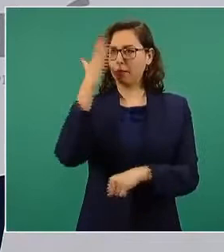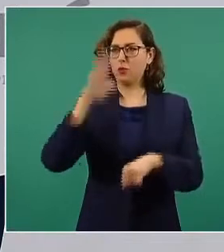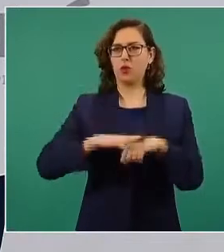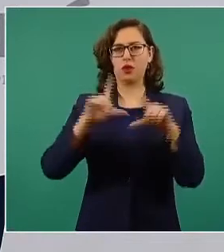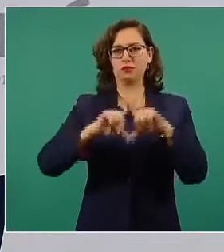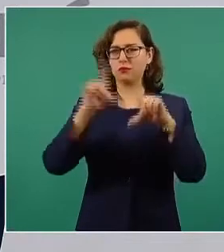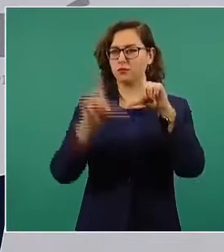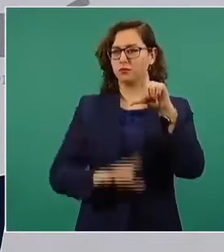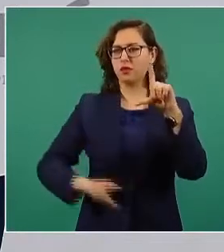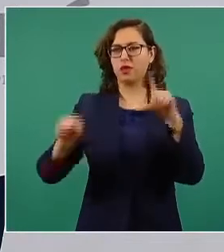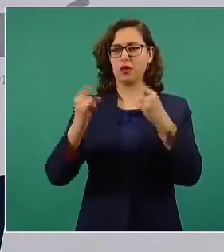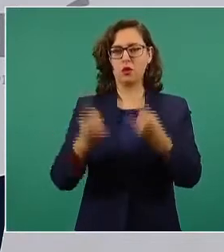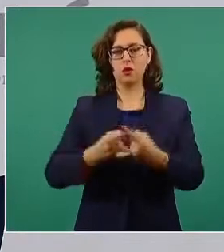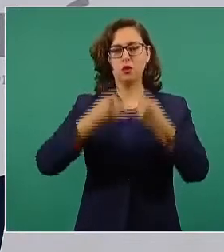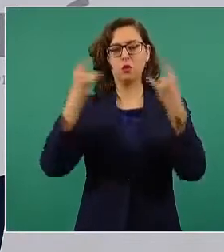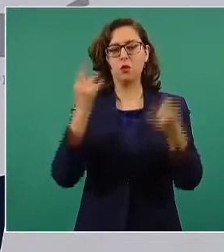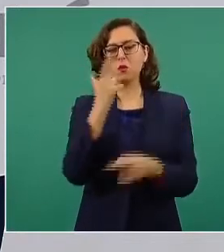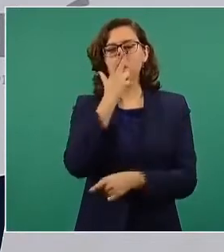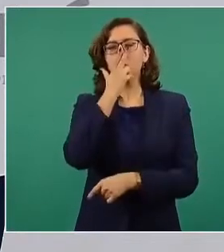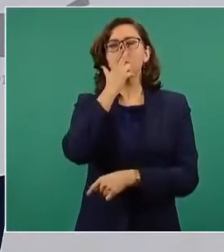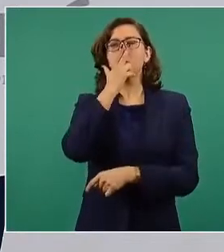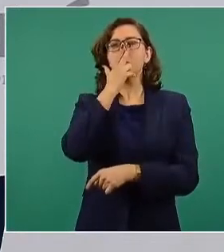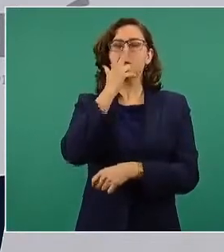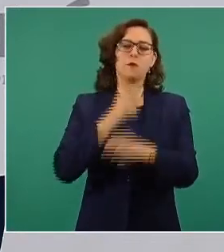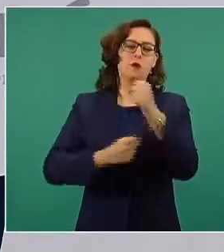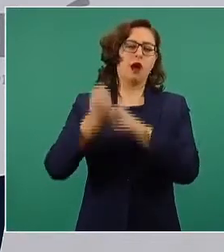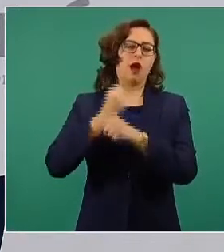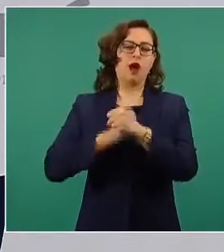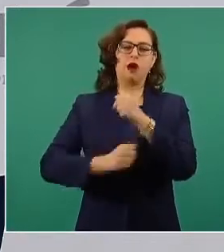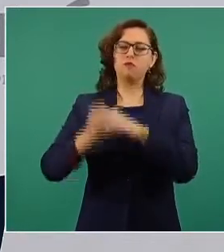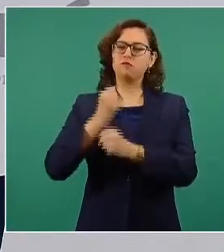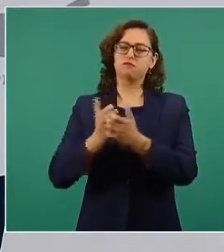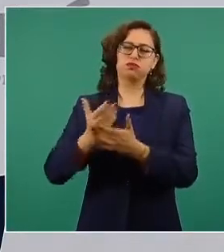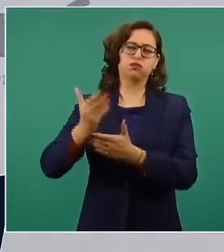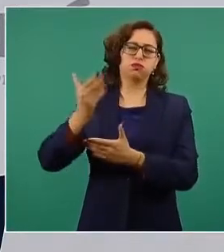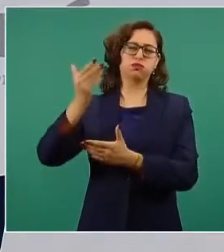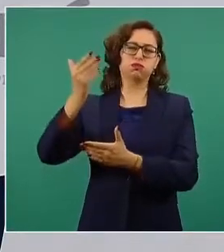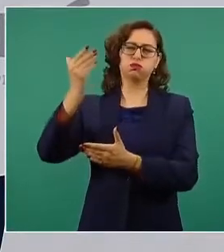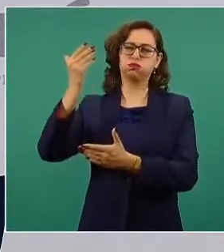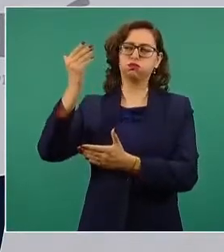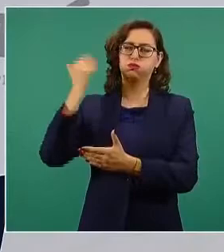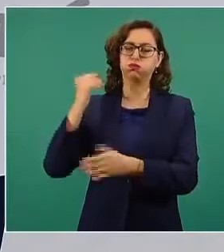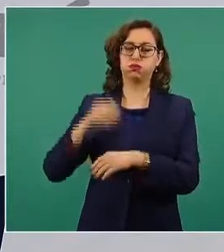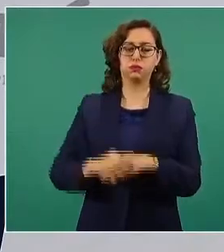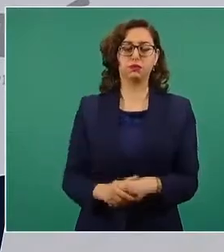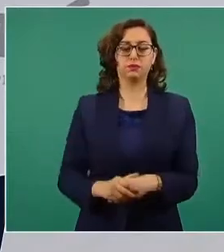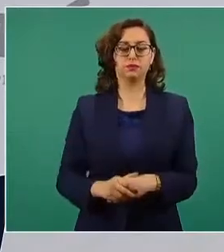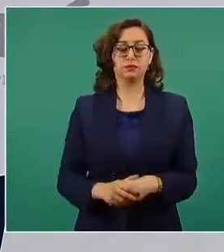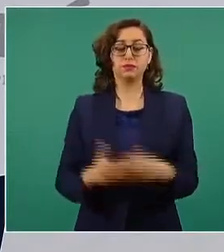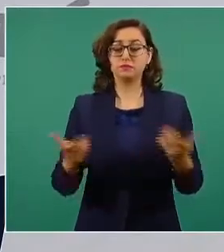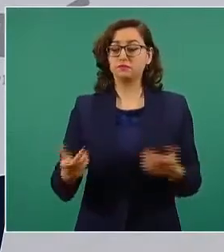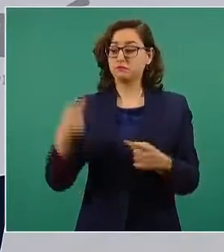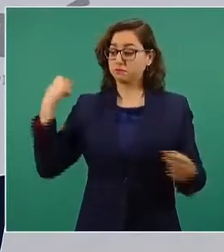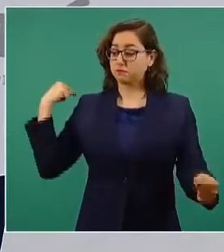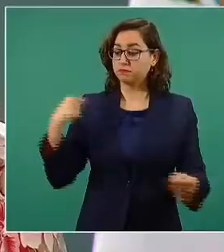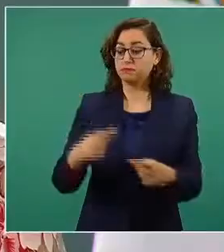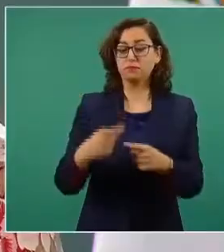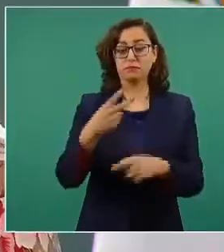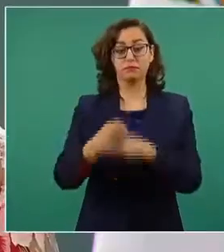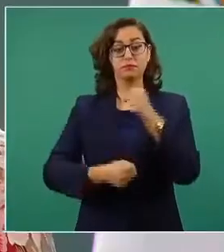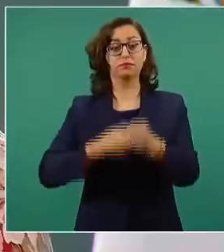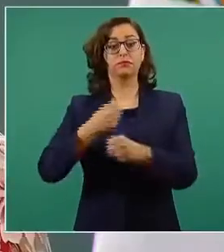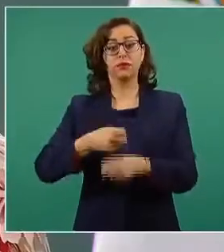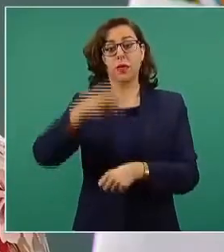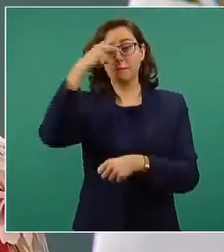proviene de culturas milenarias y centenarias. Este año se celebran 2 siglos del México independiente y